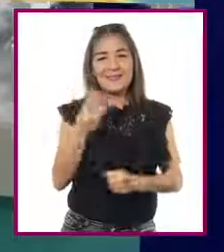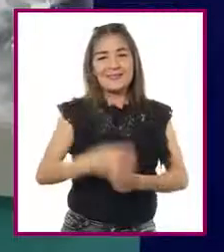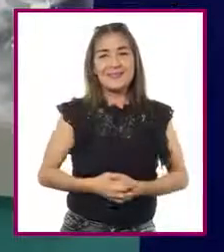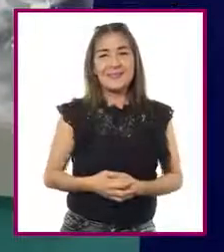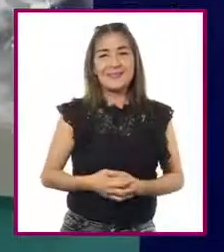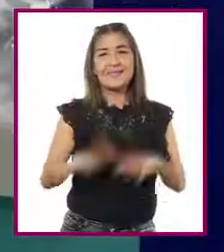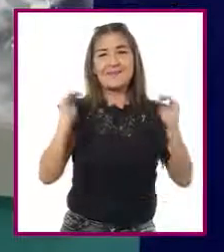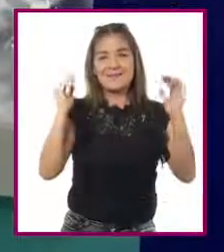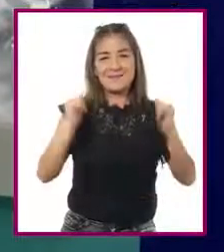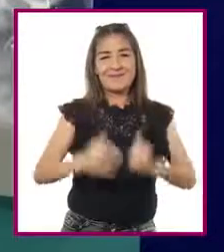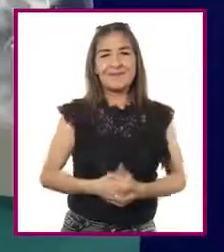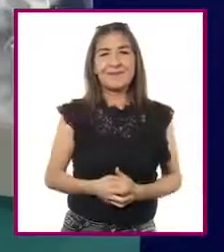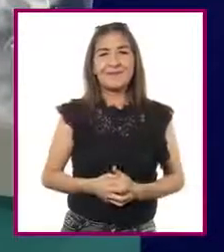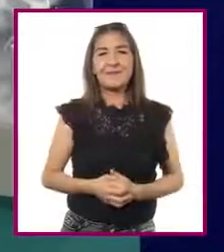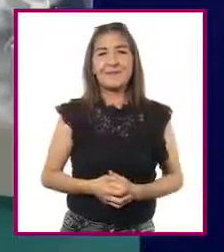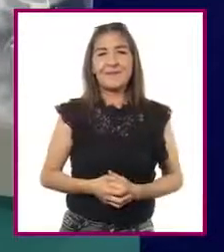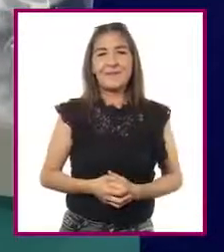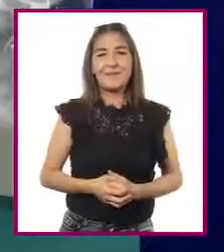la próxima.